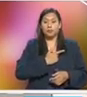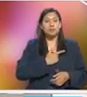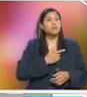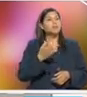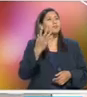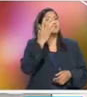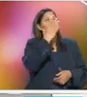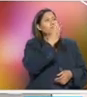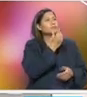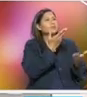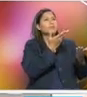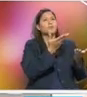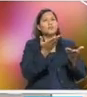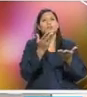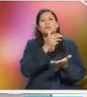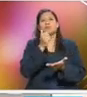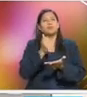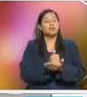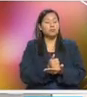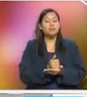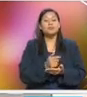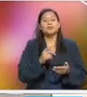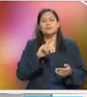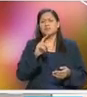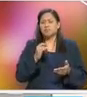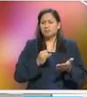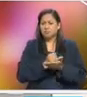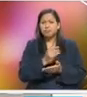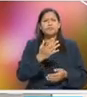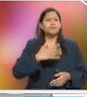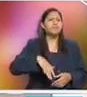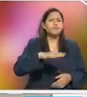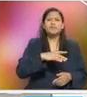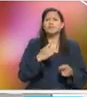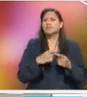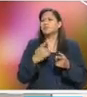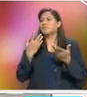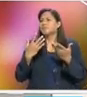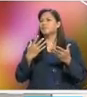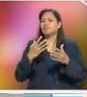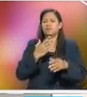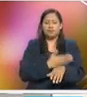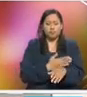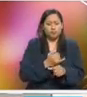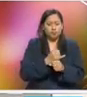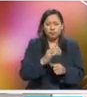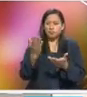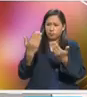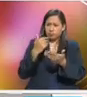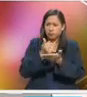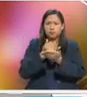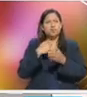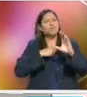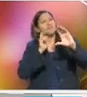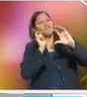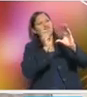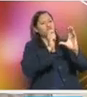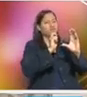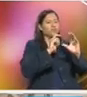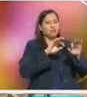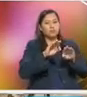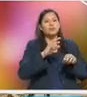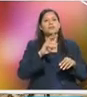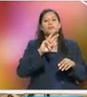de esta metrópoli y se dispuso inmediatamente a buscar artesanos que le ayudaran a realizar su diligencia. Buscó